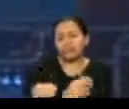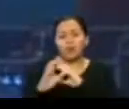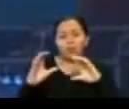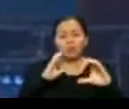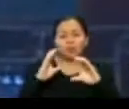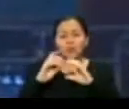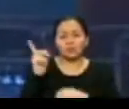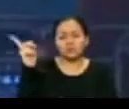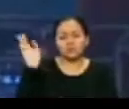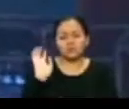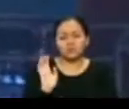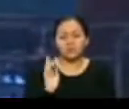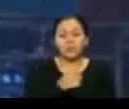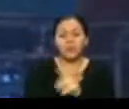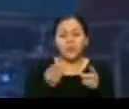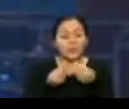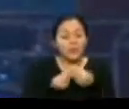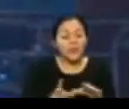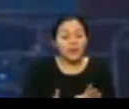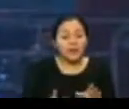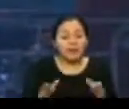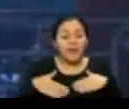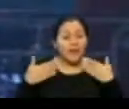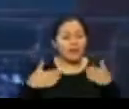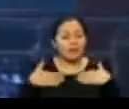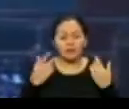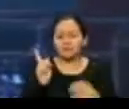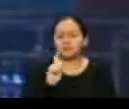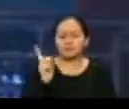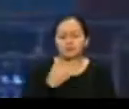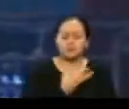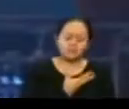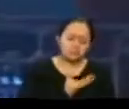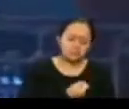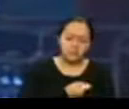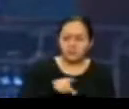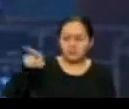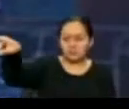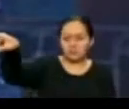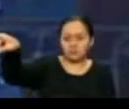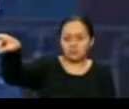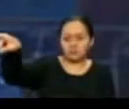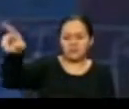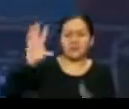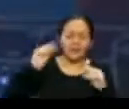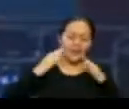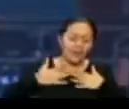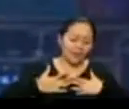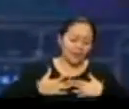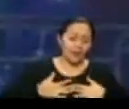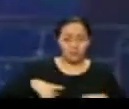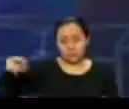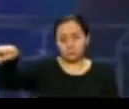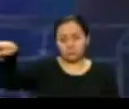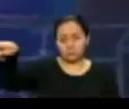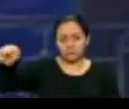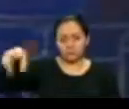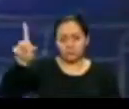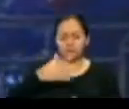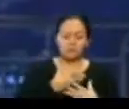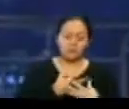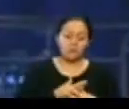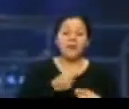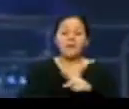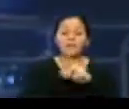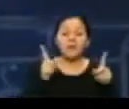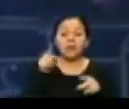nunca perder la alegría, dejémosle la amargura a los de luto, pero a no descuidarnos ni un